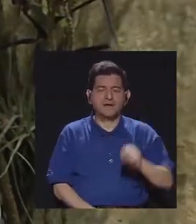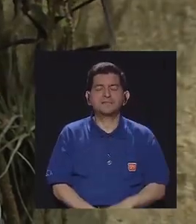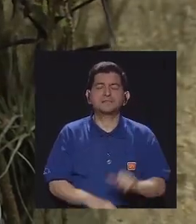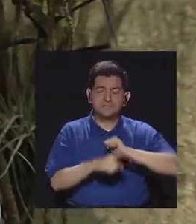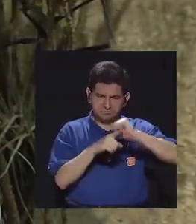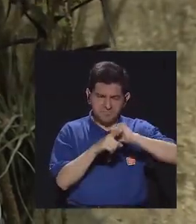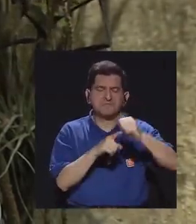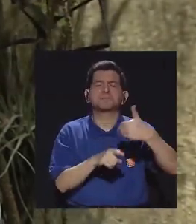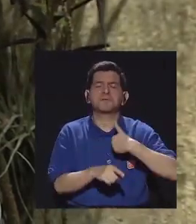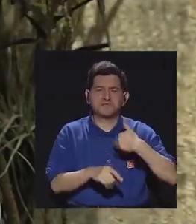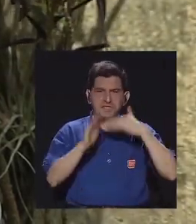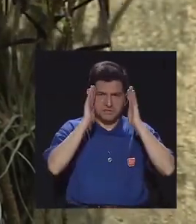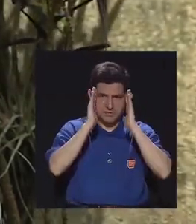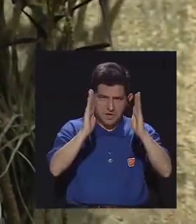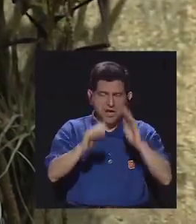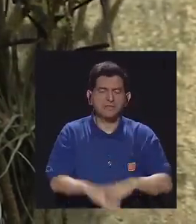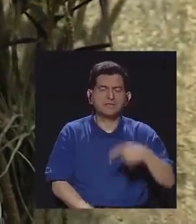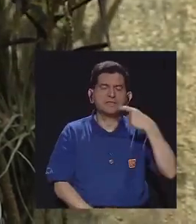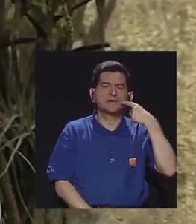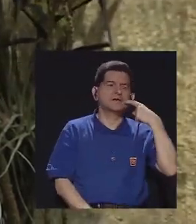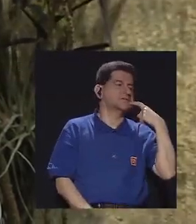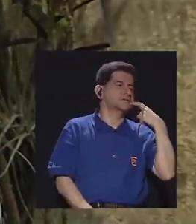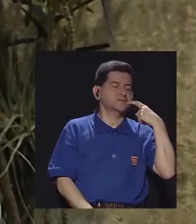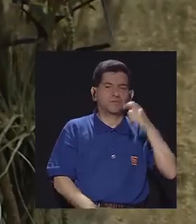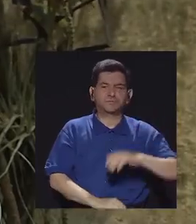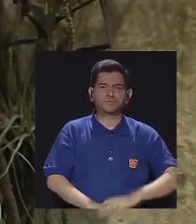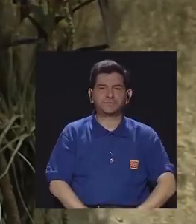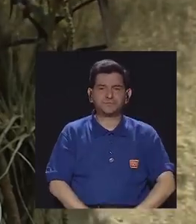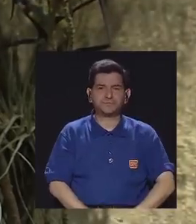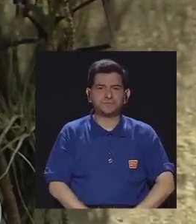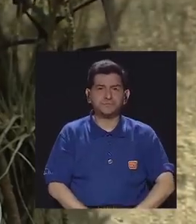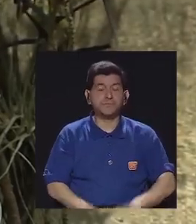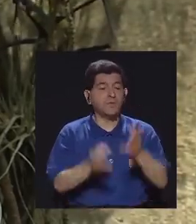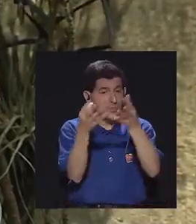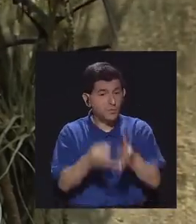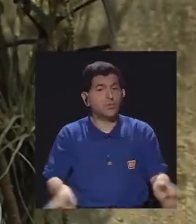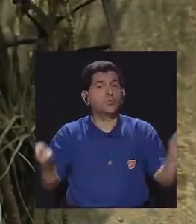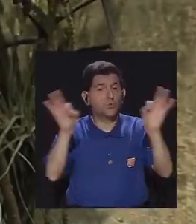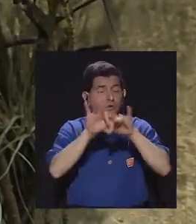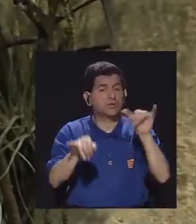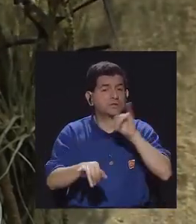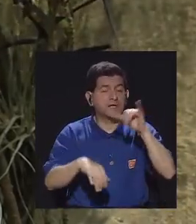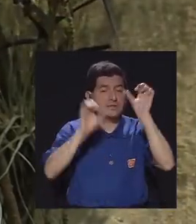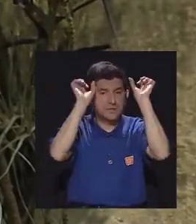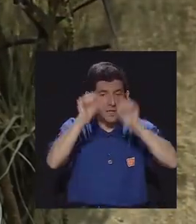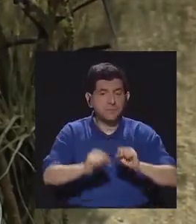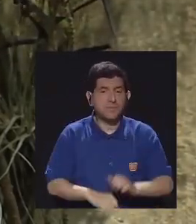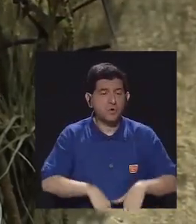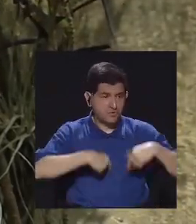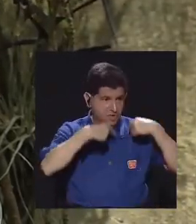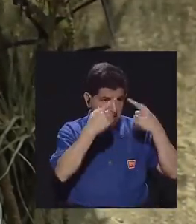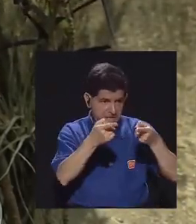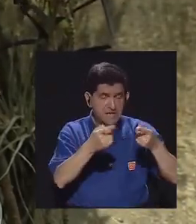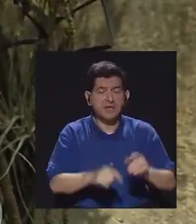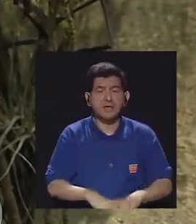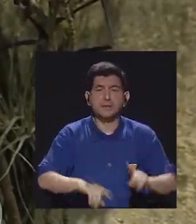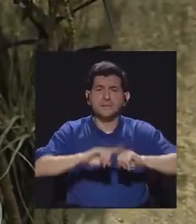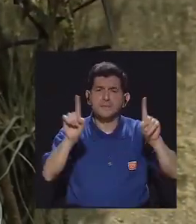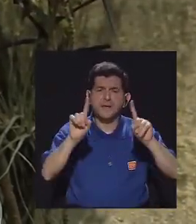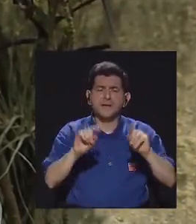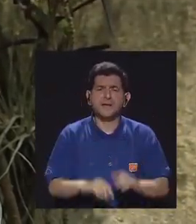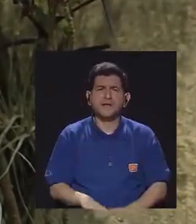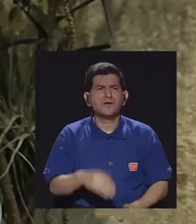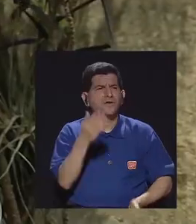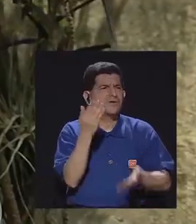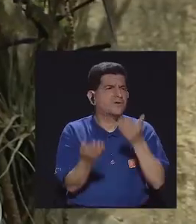para atender las adicciones, ¿verdad? Entonces es importante también que puedan ir a un EVAIS, pero yo creo que